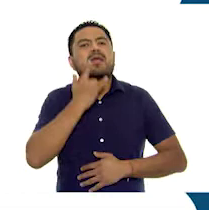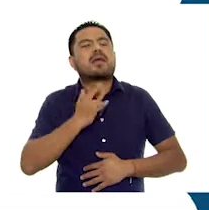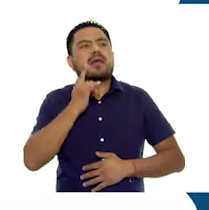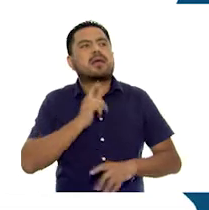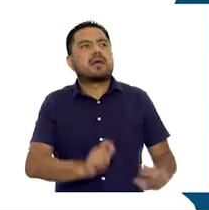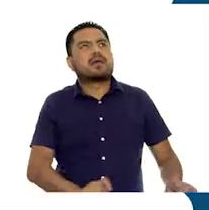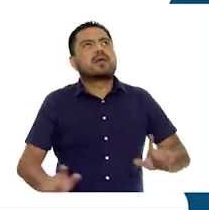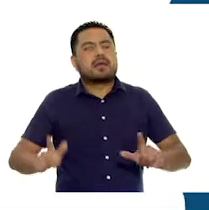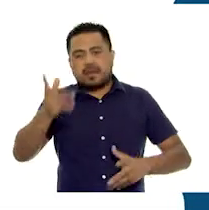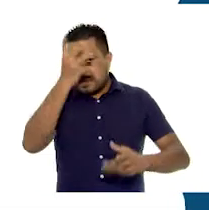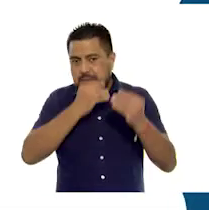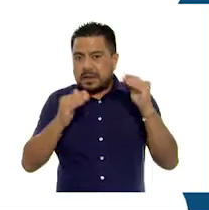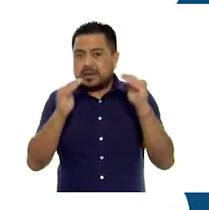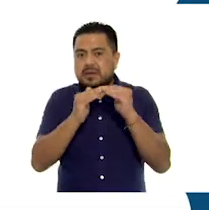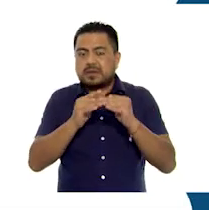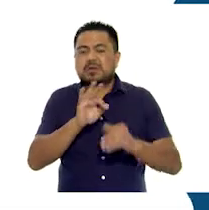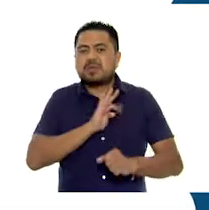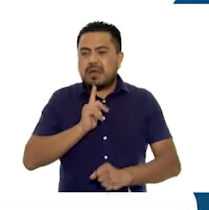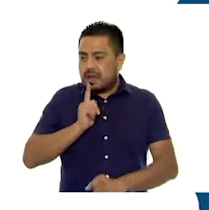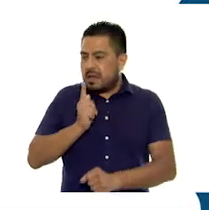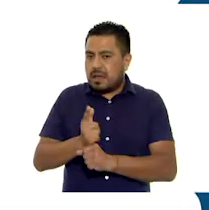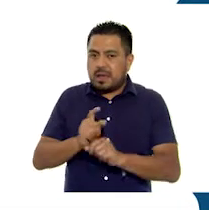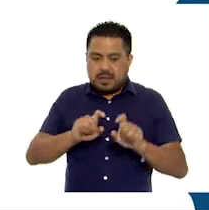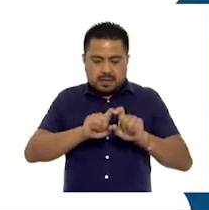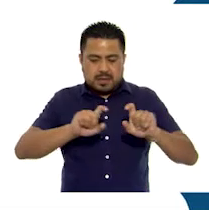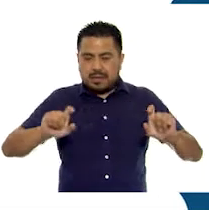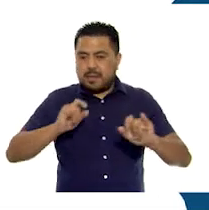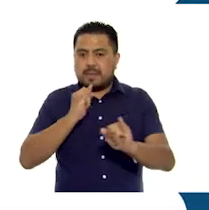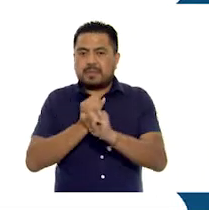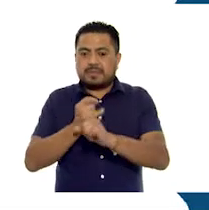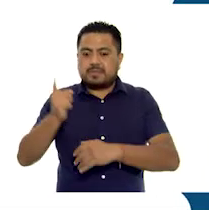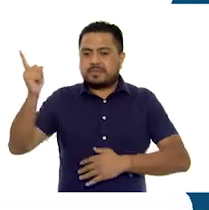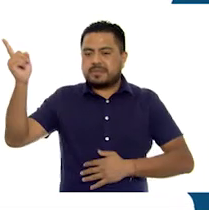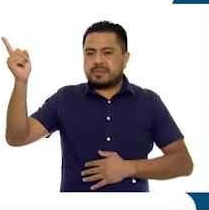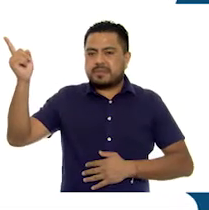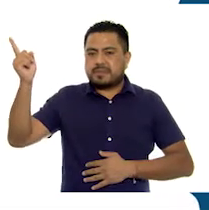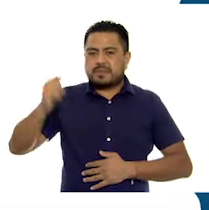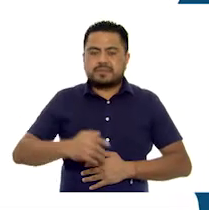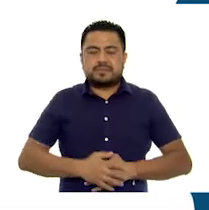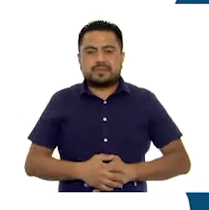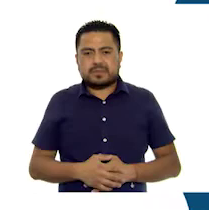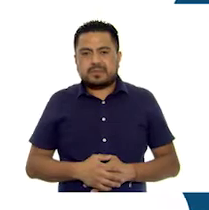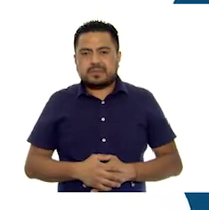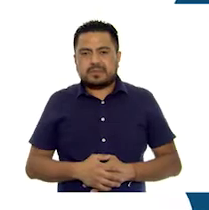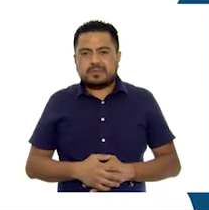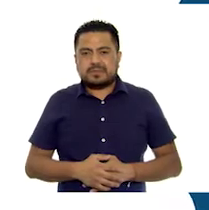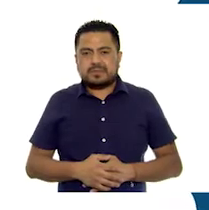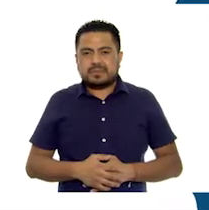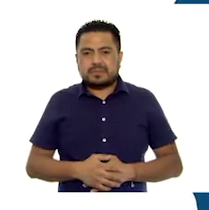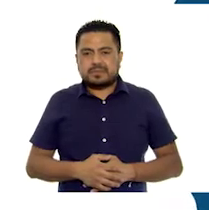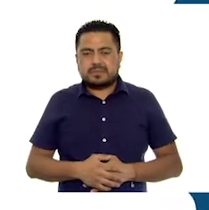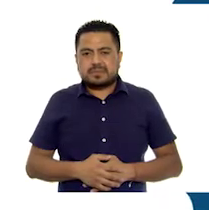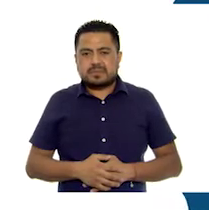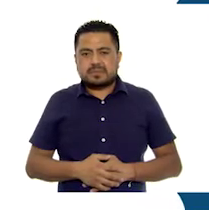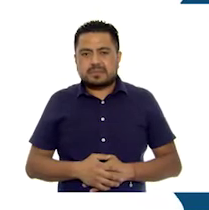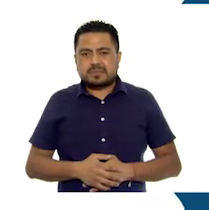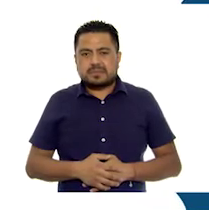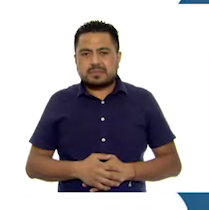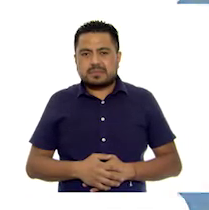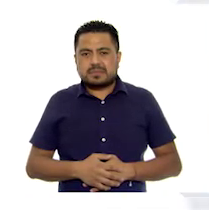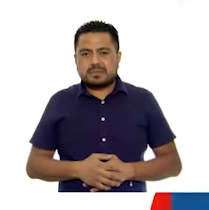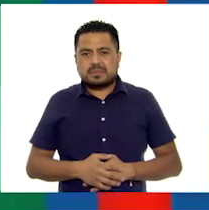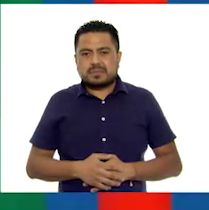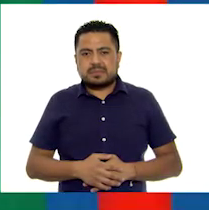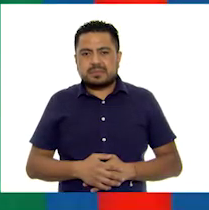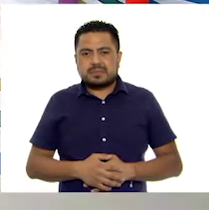ver los programas de aprenda en casa los puedes encontrar en la siguiente liga aprende en casa punto set punto 2 punto